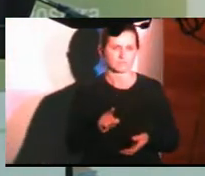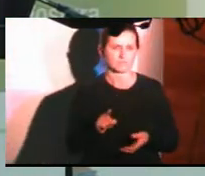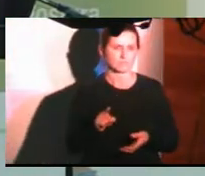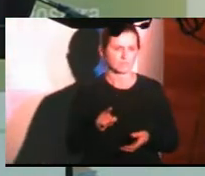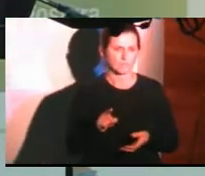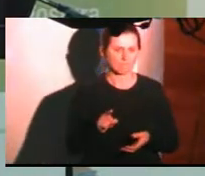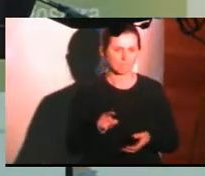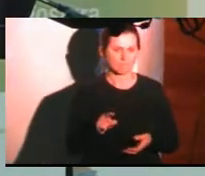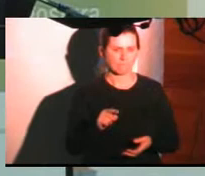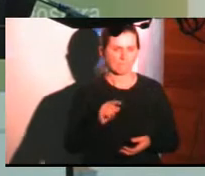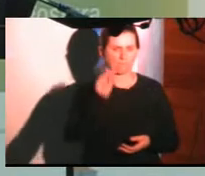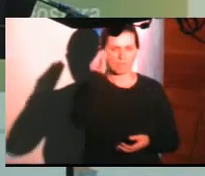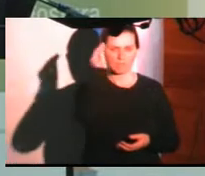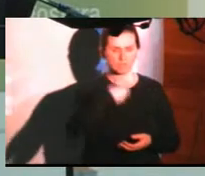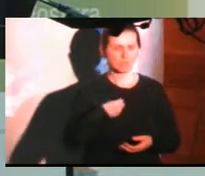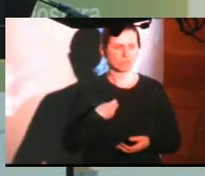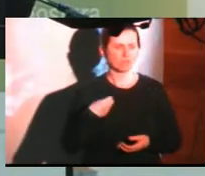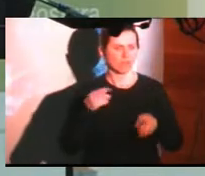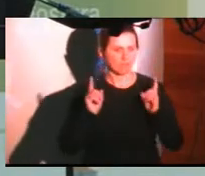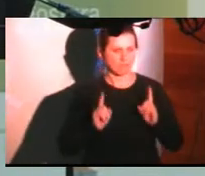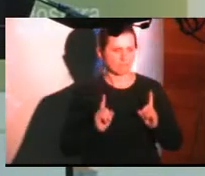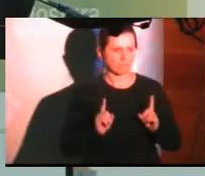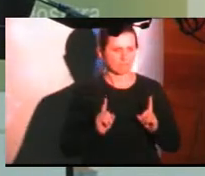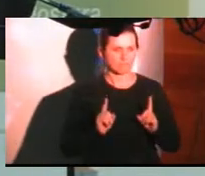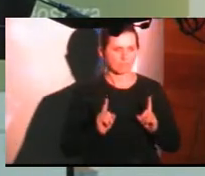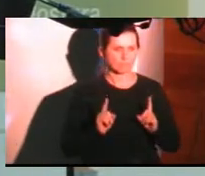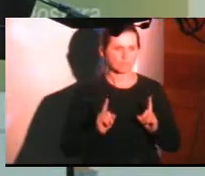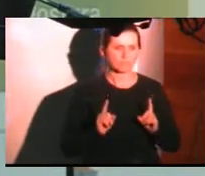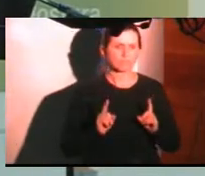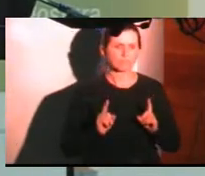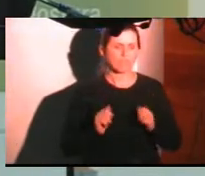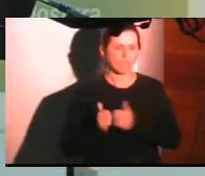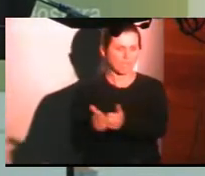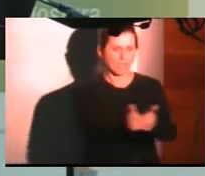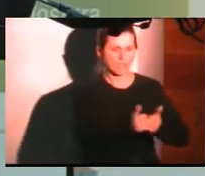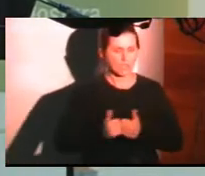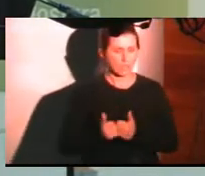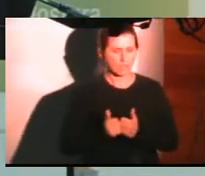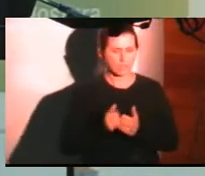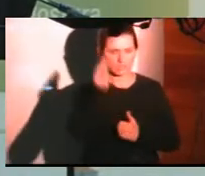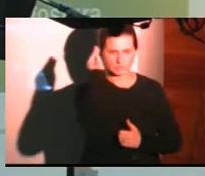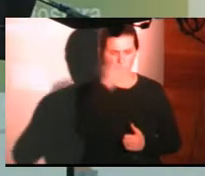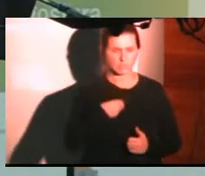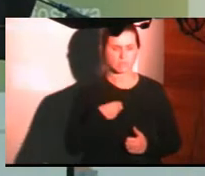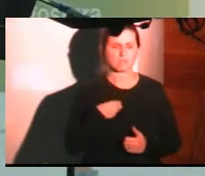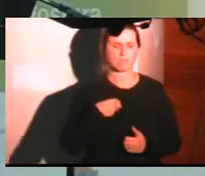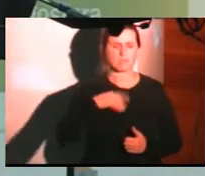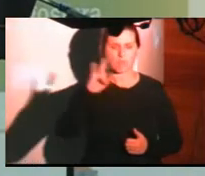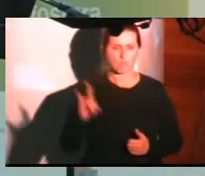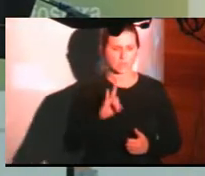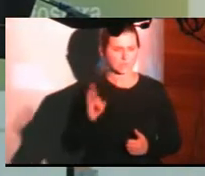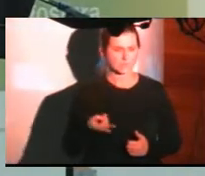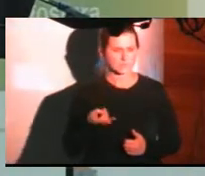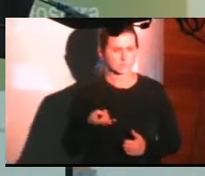Sucede lo mismo en Chosmalal con un convenio que hemos firmado con la Universidad del Comahue con respecto a los jóvenes. Nosotros hemos detectado que